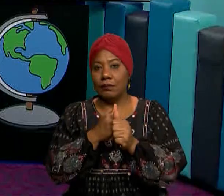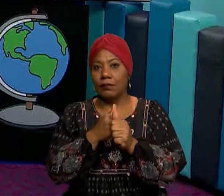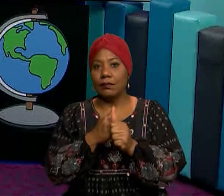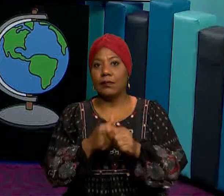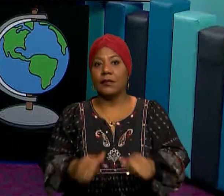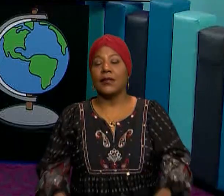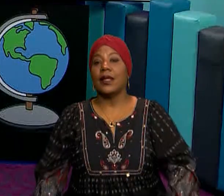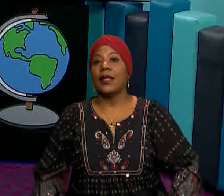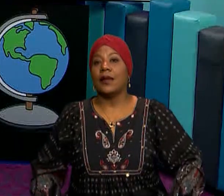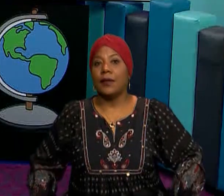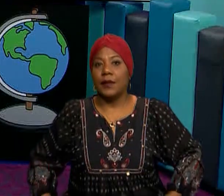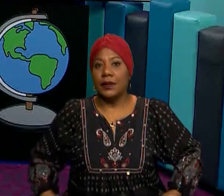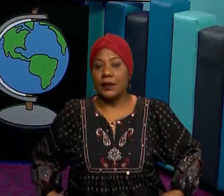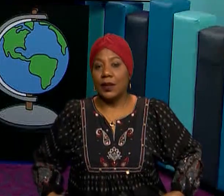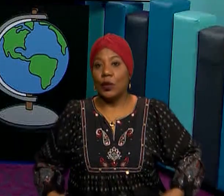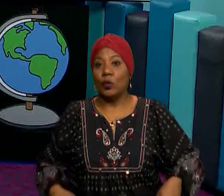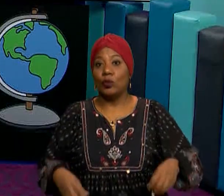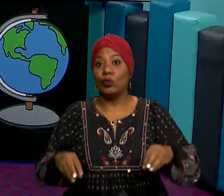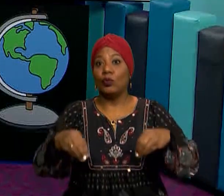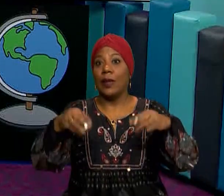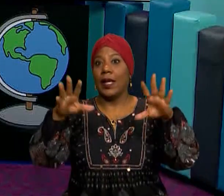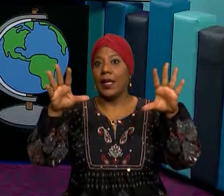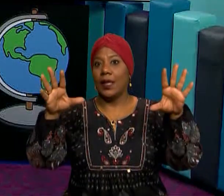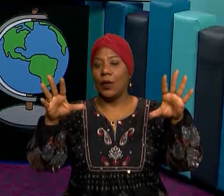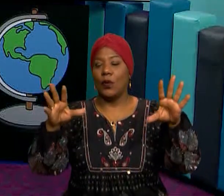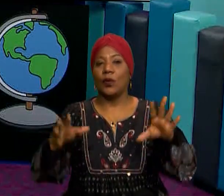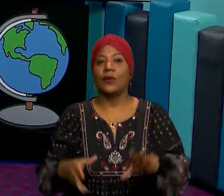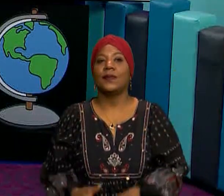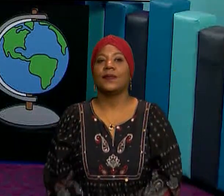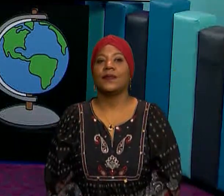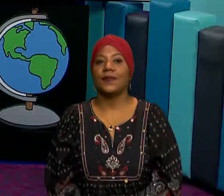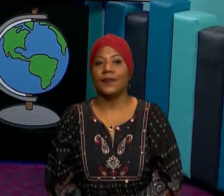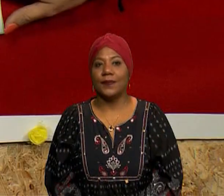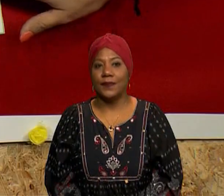lo vemos, es el pantalón. Muy bien.